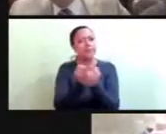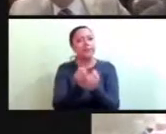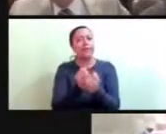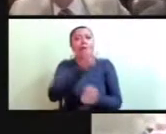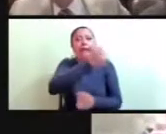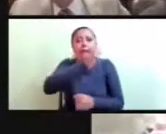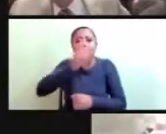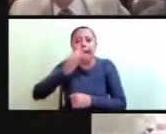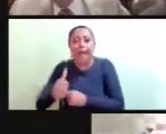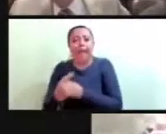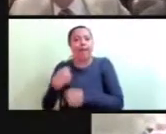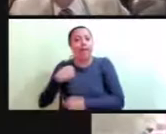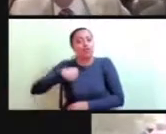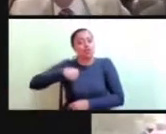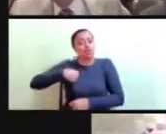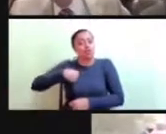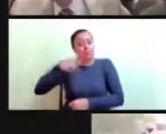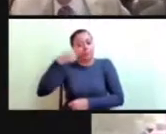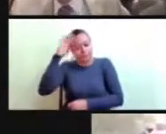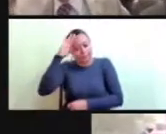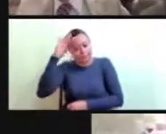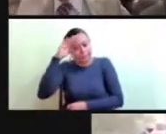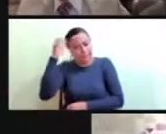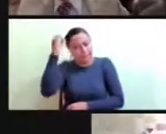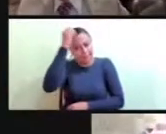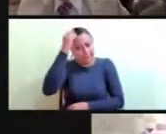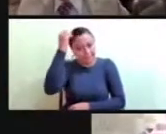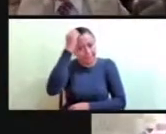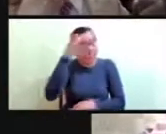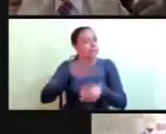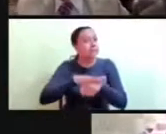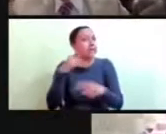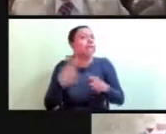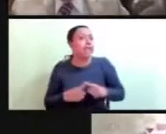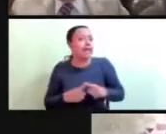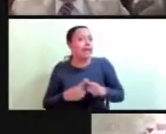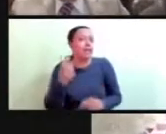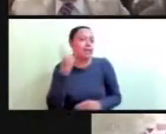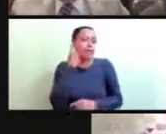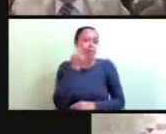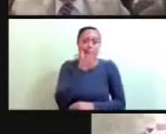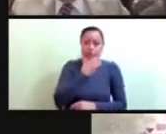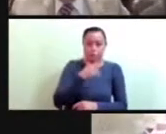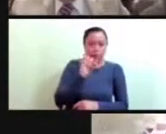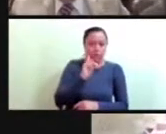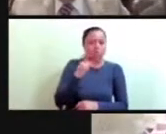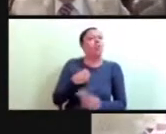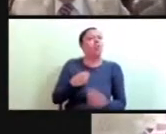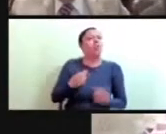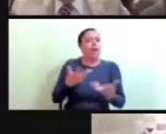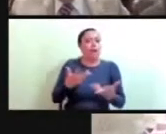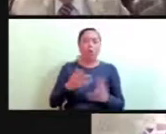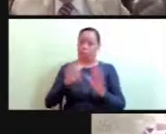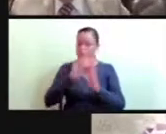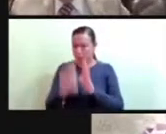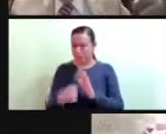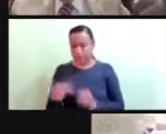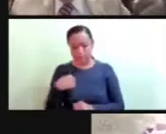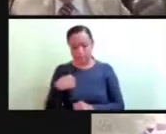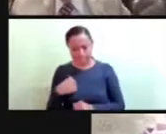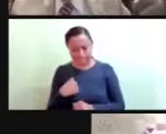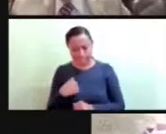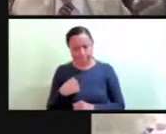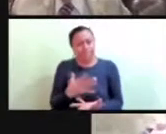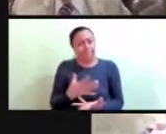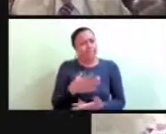aquí, en particular de diputados y diputadas. Hoy nos preguntamos, ¿cómo